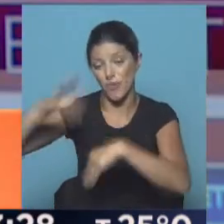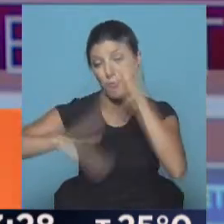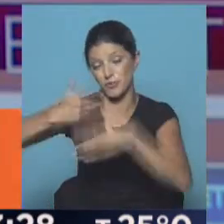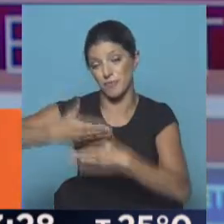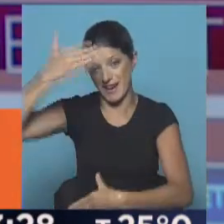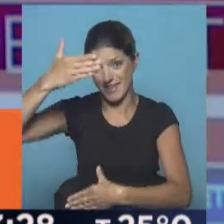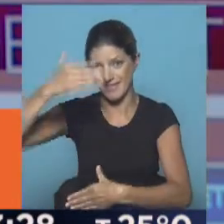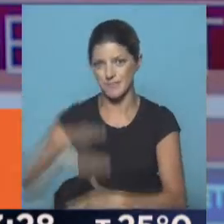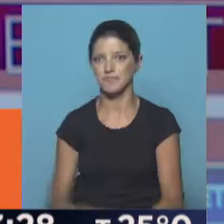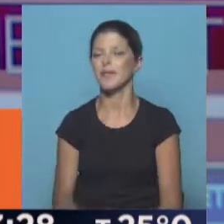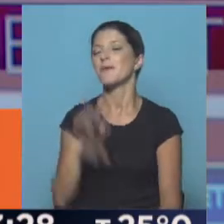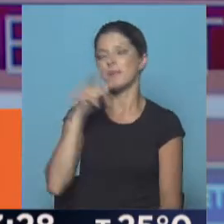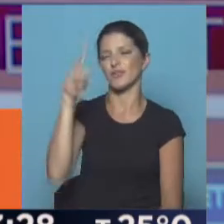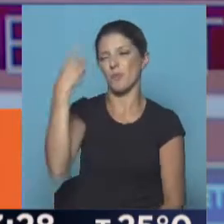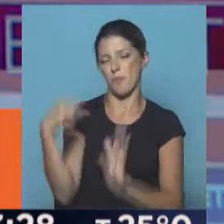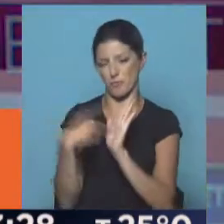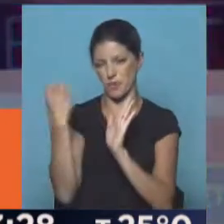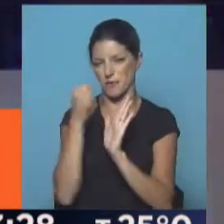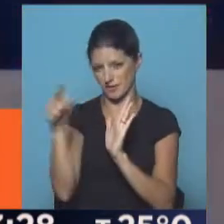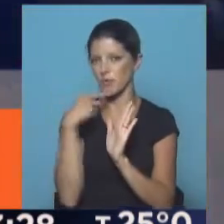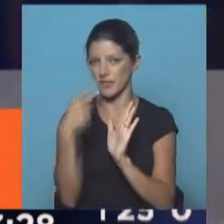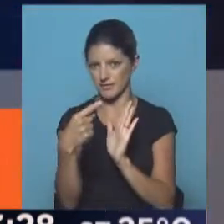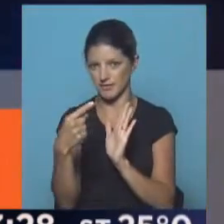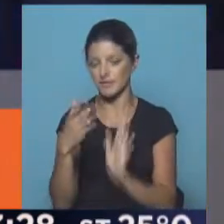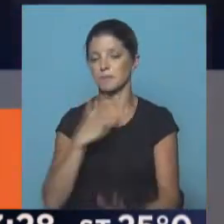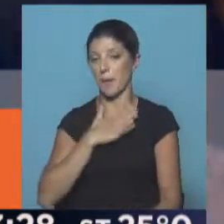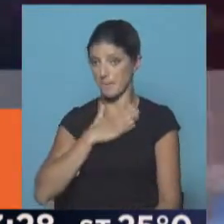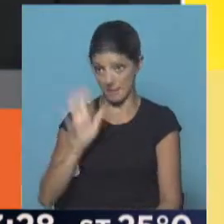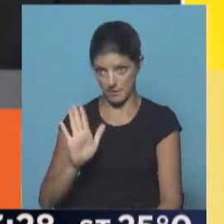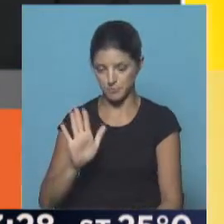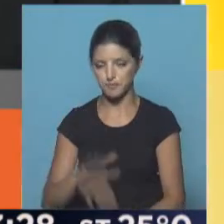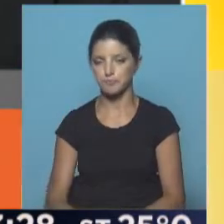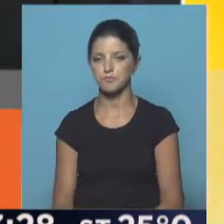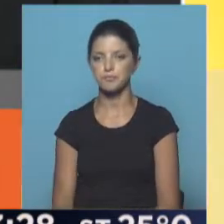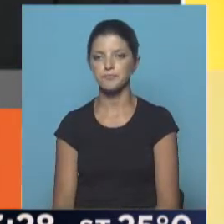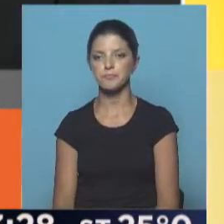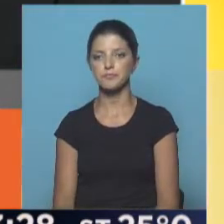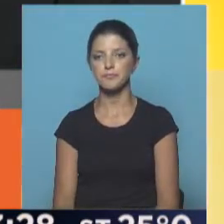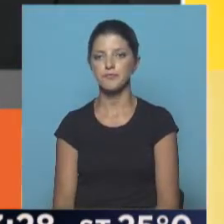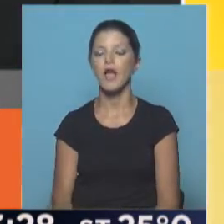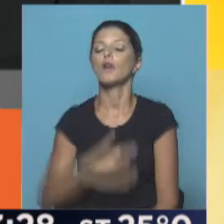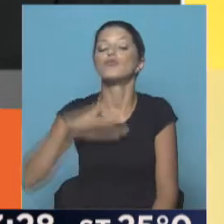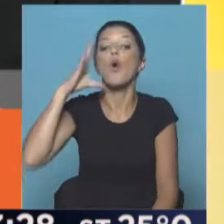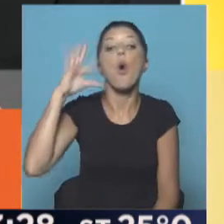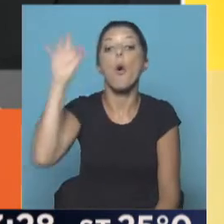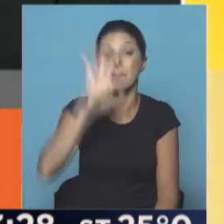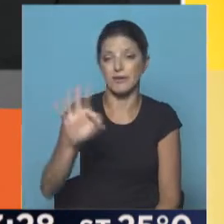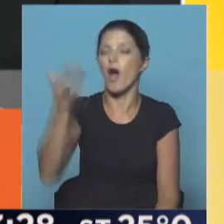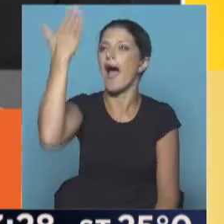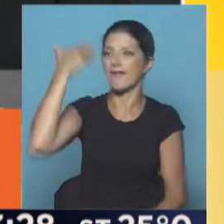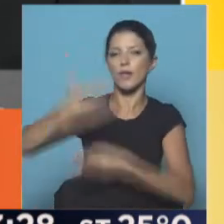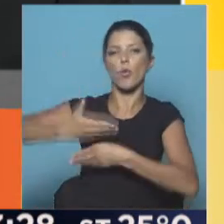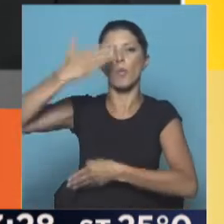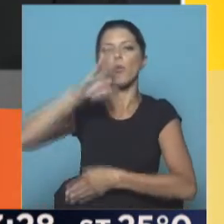que señalas me parece que aporta un dato fundamental que en mi opinión es el siguiente. La caída del muro significa el fin